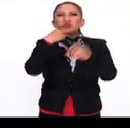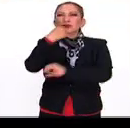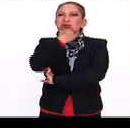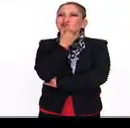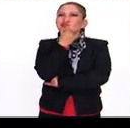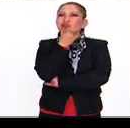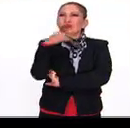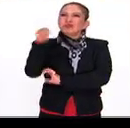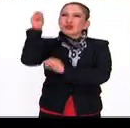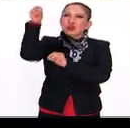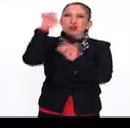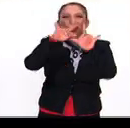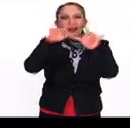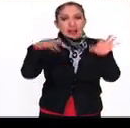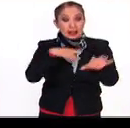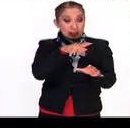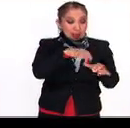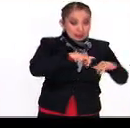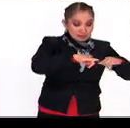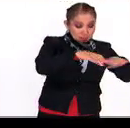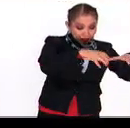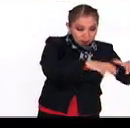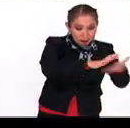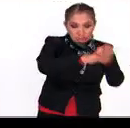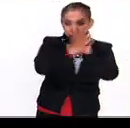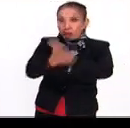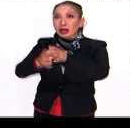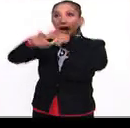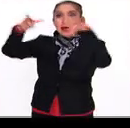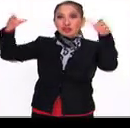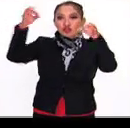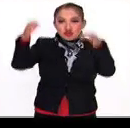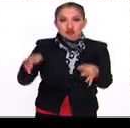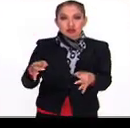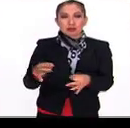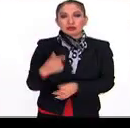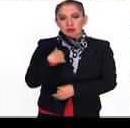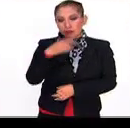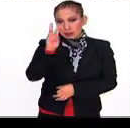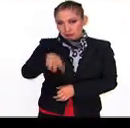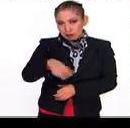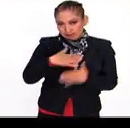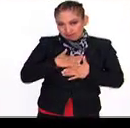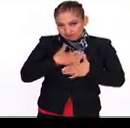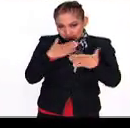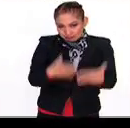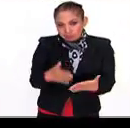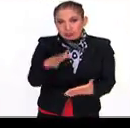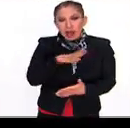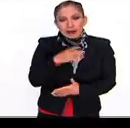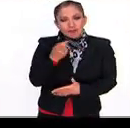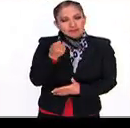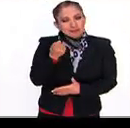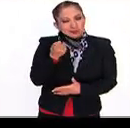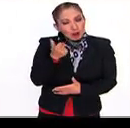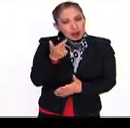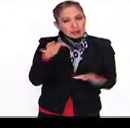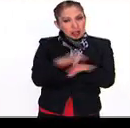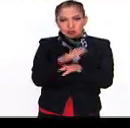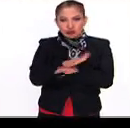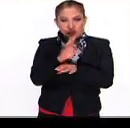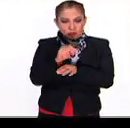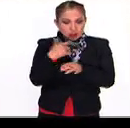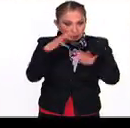cuando ya de la maqueta pasan al sí, espacio real. Sí, pero en este caso debo confesar que hubo muy pocas